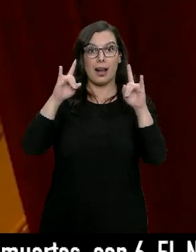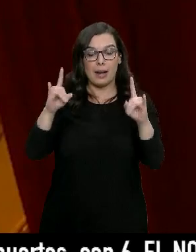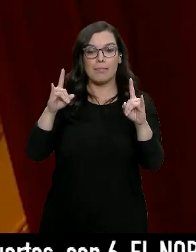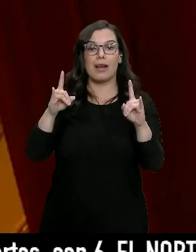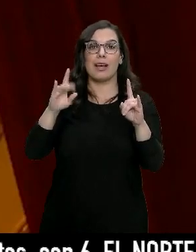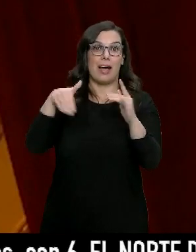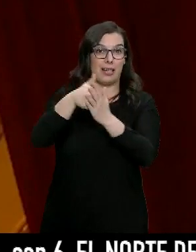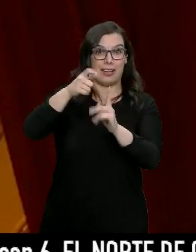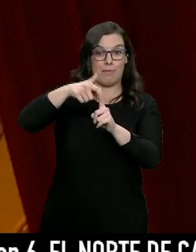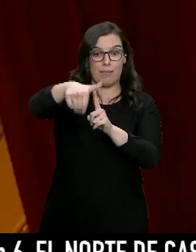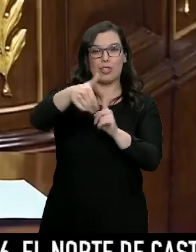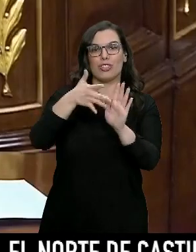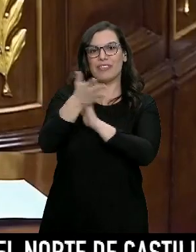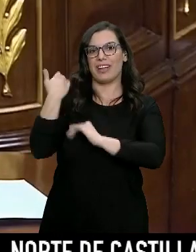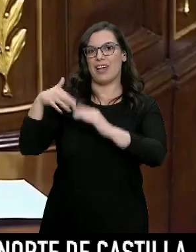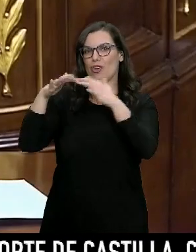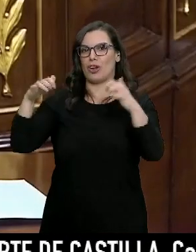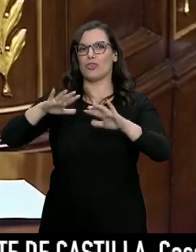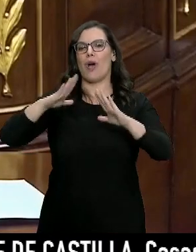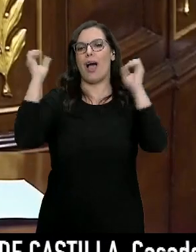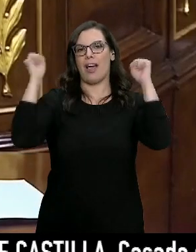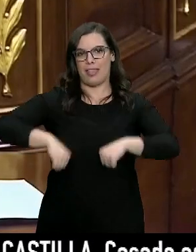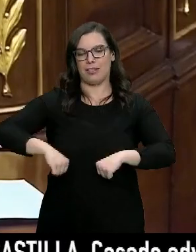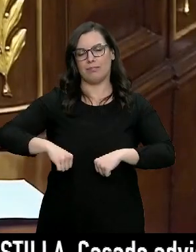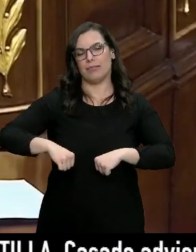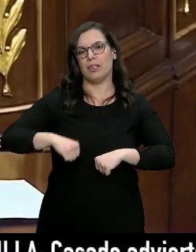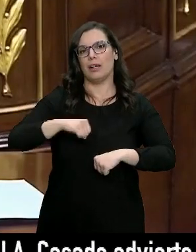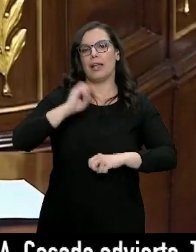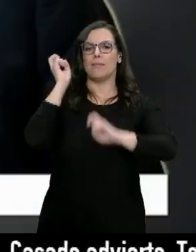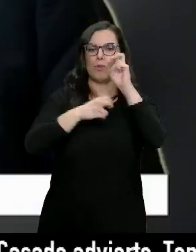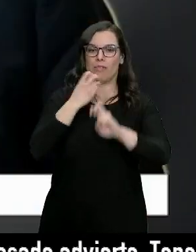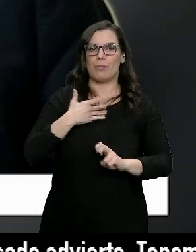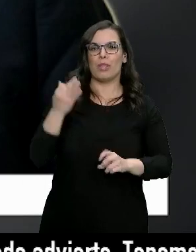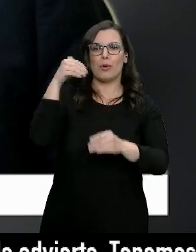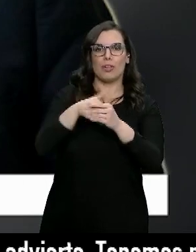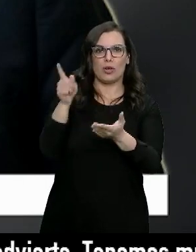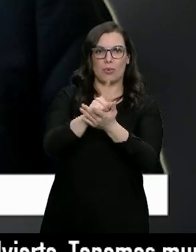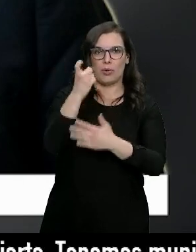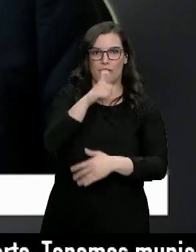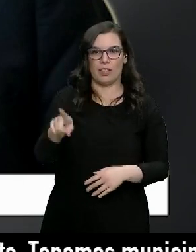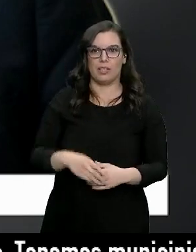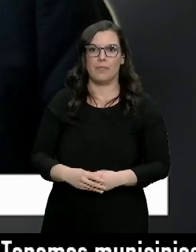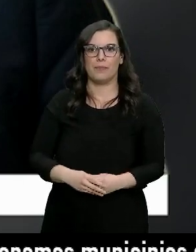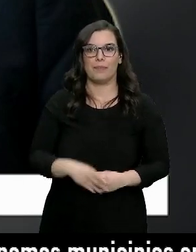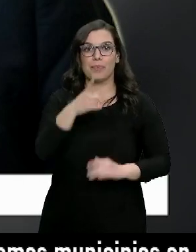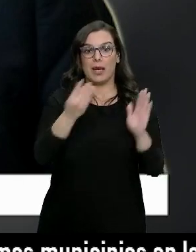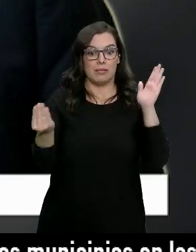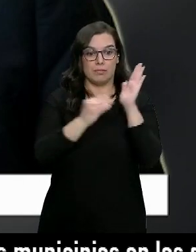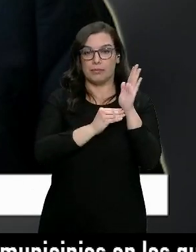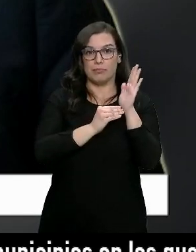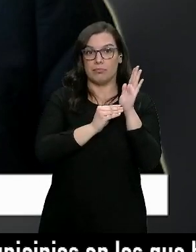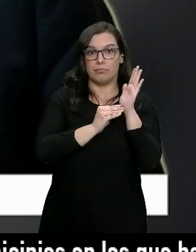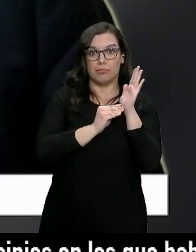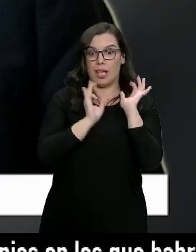habría aceptado que se pudiera modificar sin que fuera necesario otra votación. Nunca se modificó esa disposición final primera que